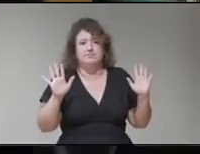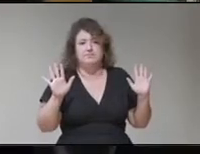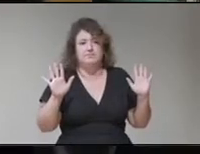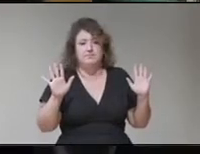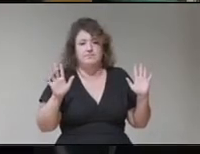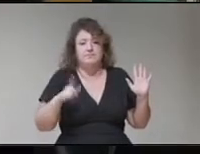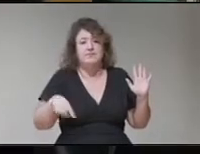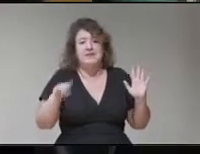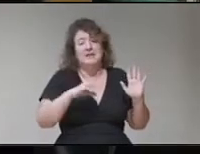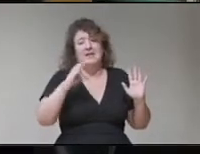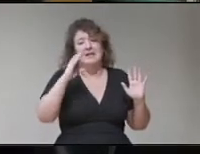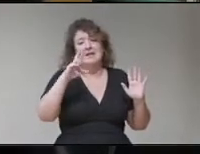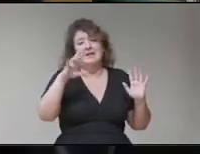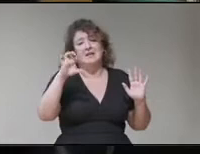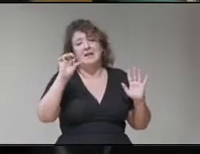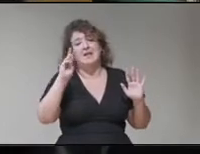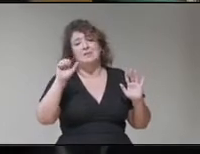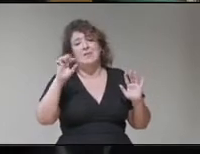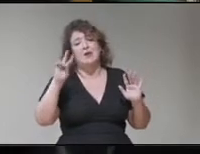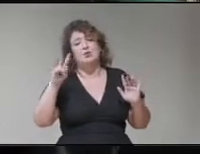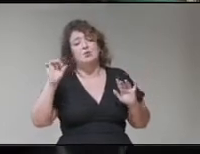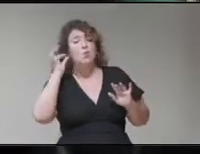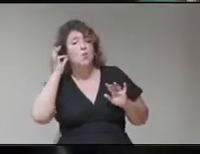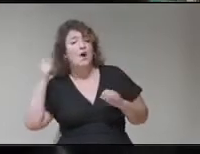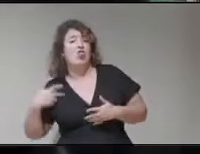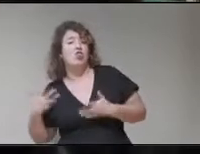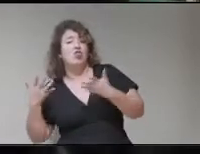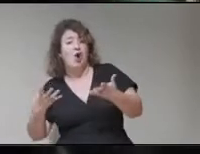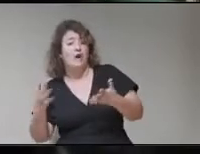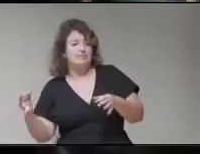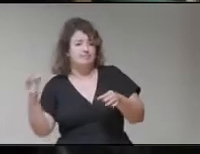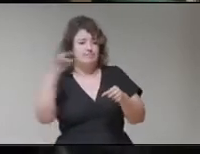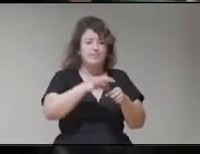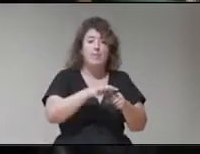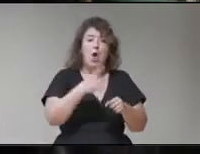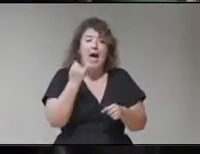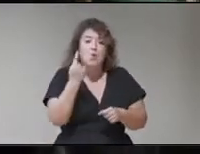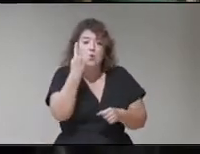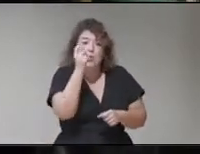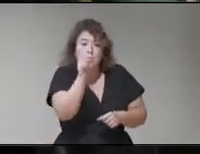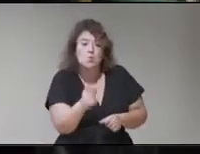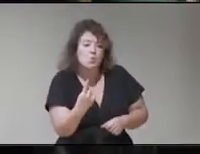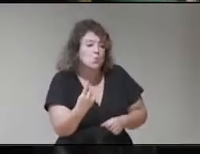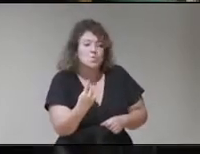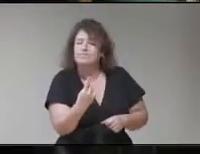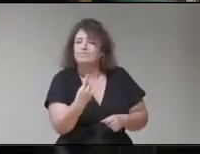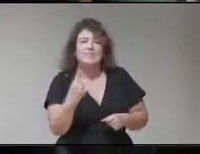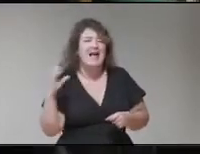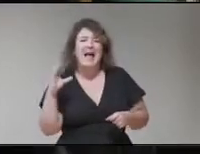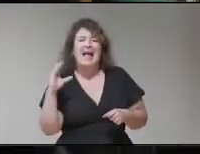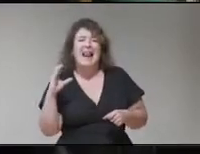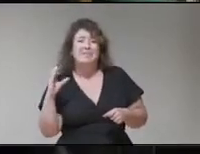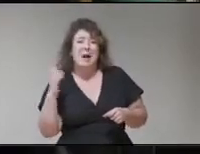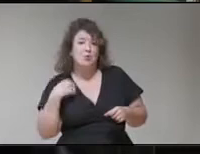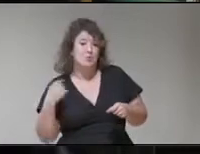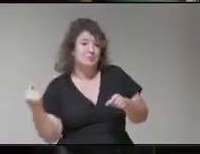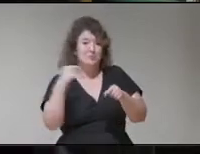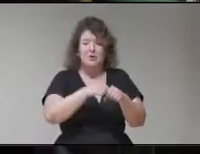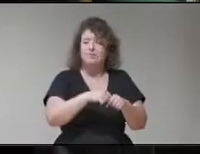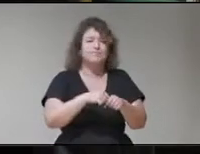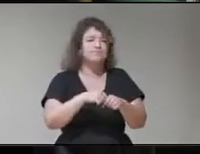el crispatus de la mujer donante, pero hay una que el crispatus no se estableció, se estableció un